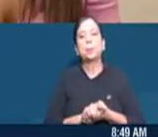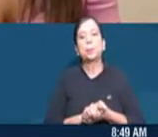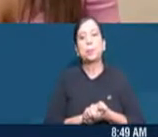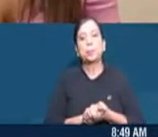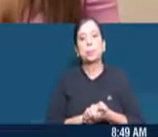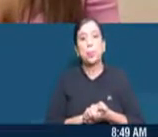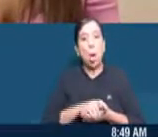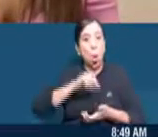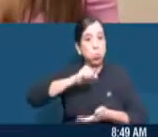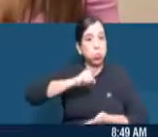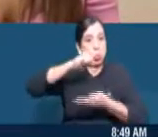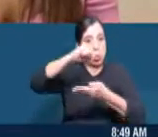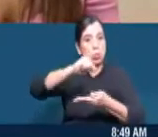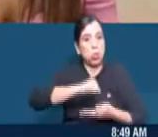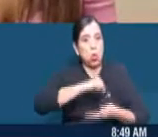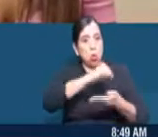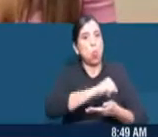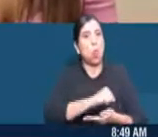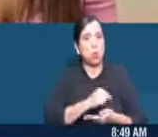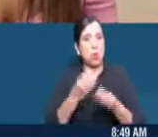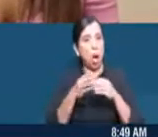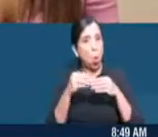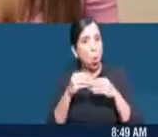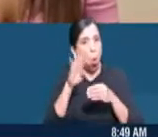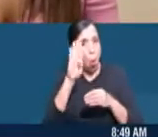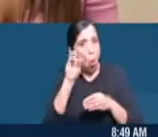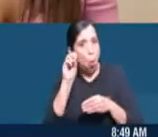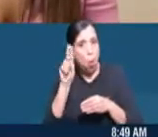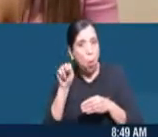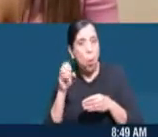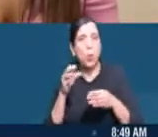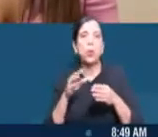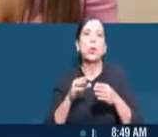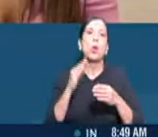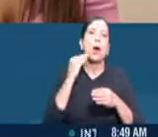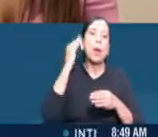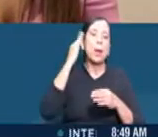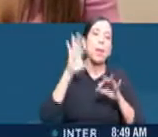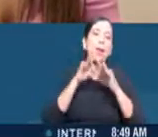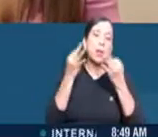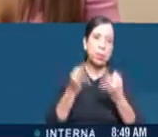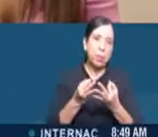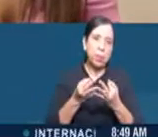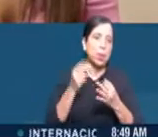con bolsas, con el bono, a todas las madres de familia, los padres de familia, los cuidadores,